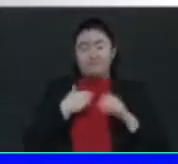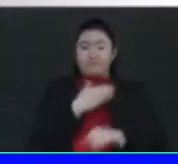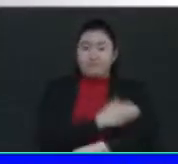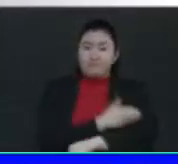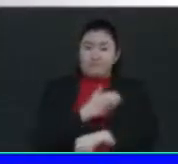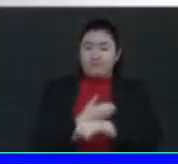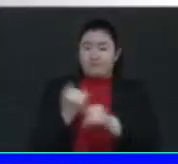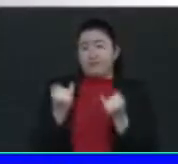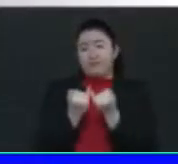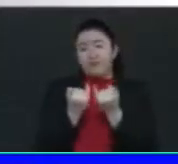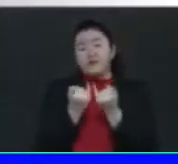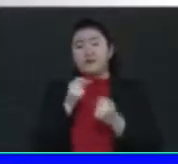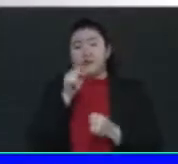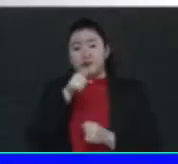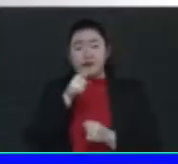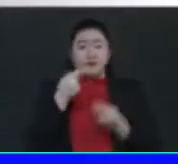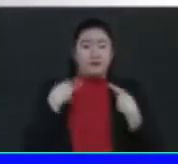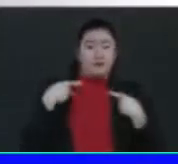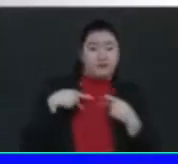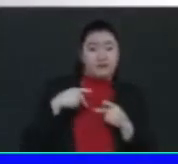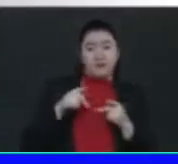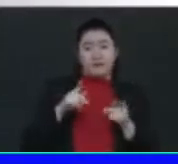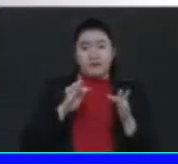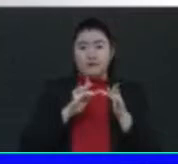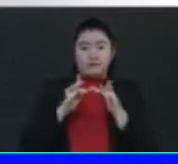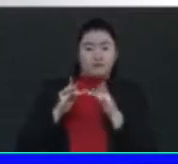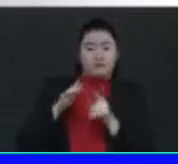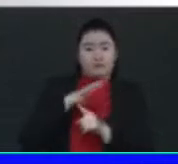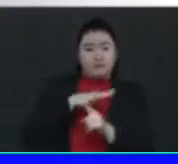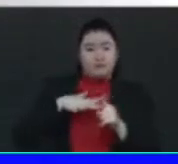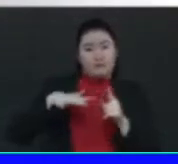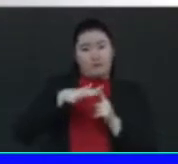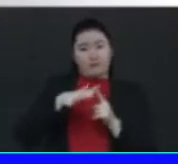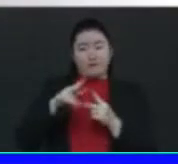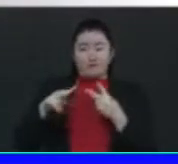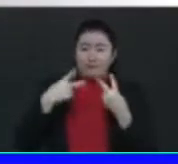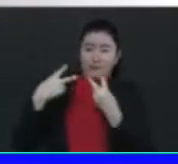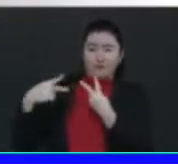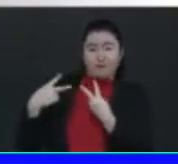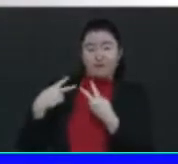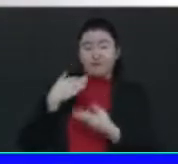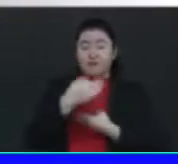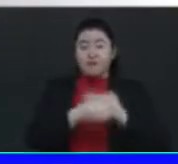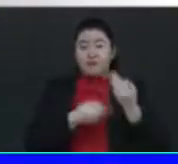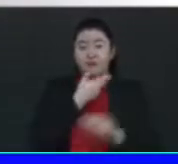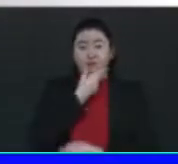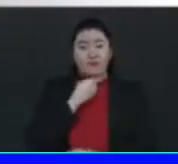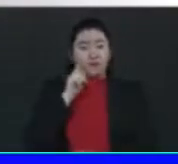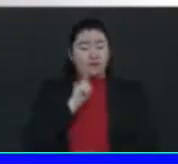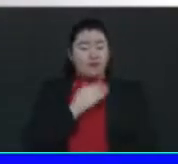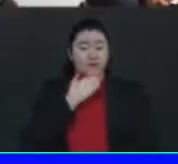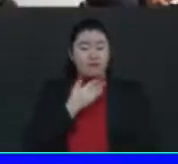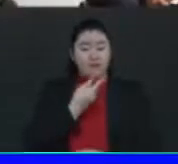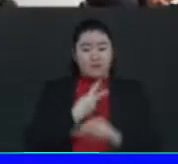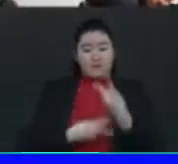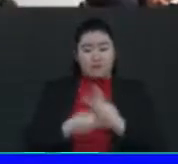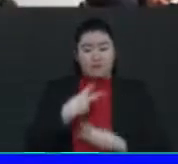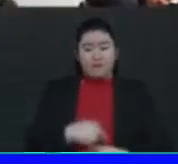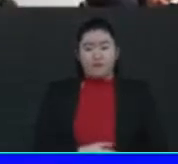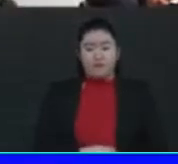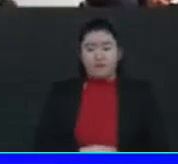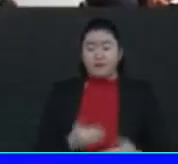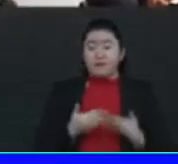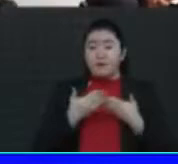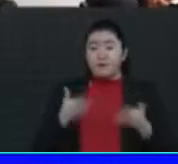personas que nos siguen a través de las redes sociales. Sean todas y todos bienvenidos. A